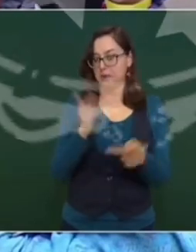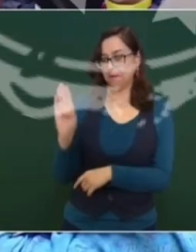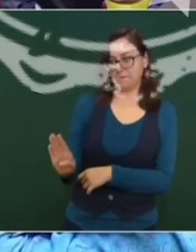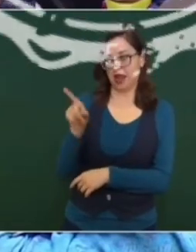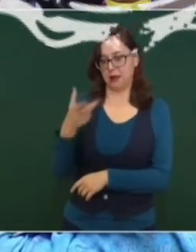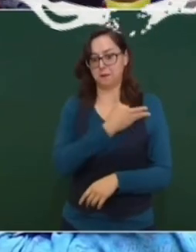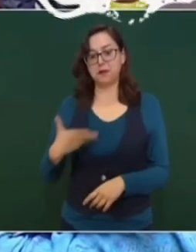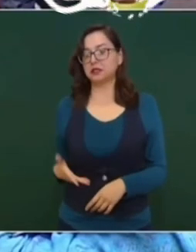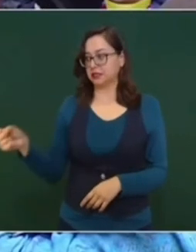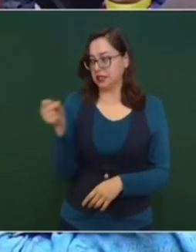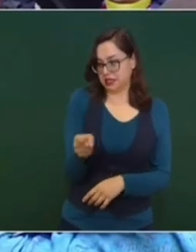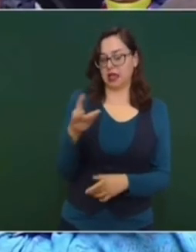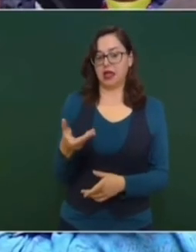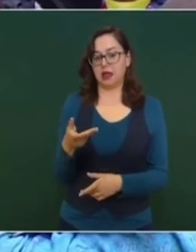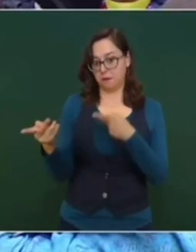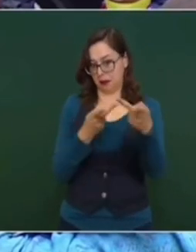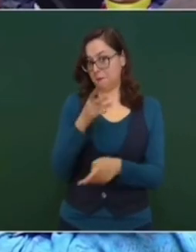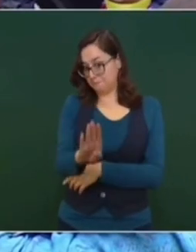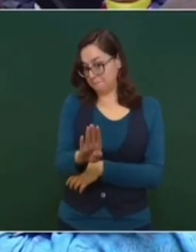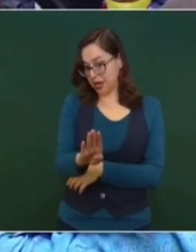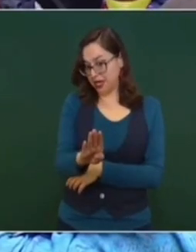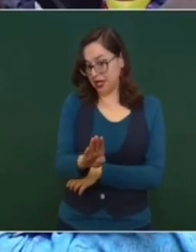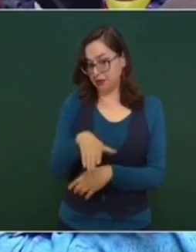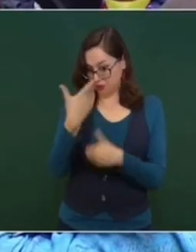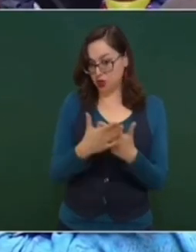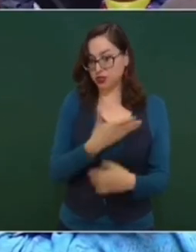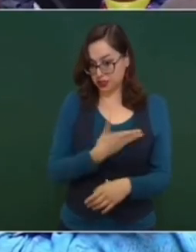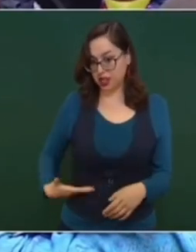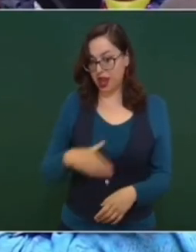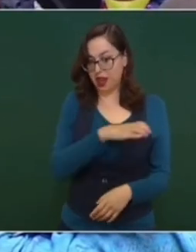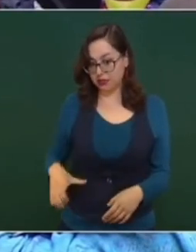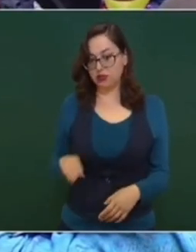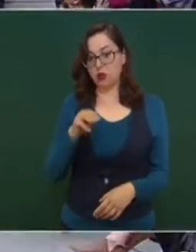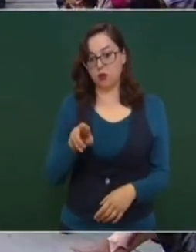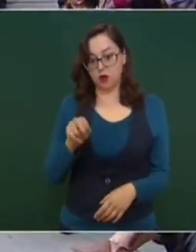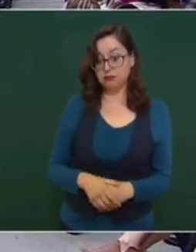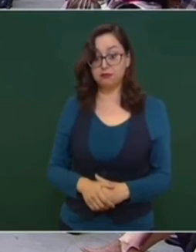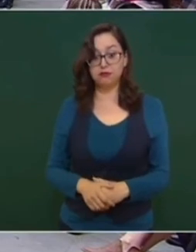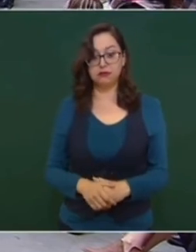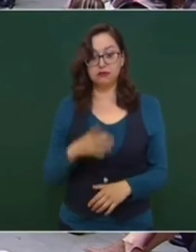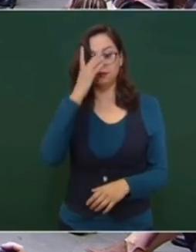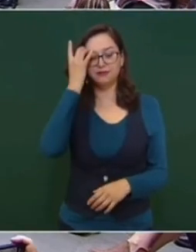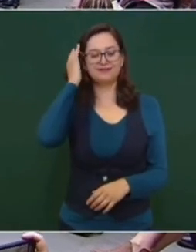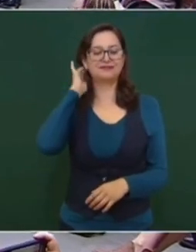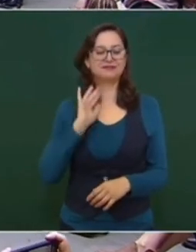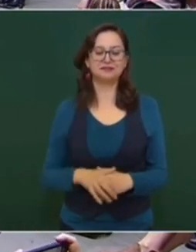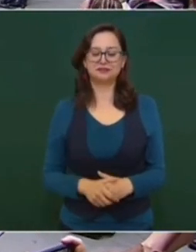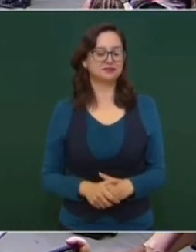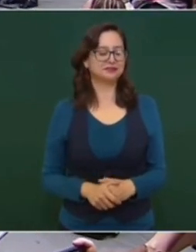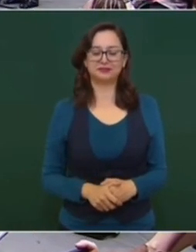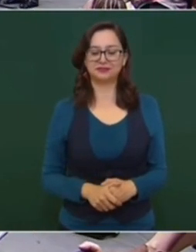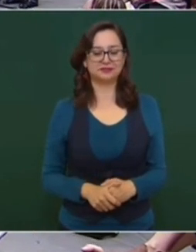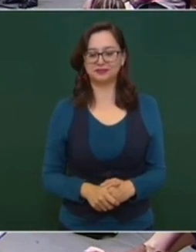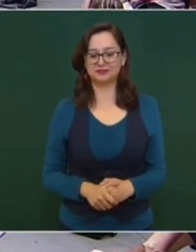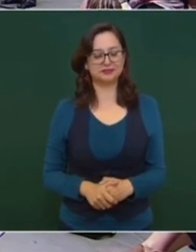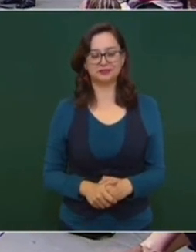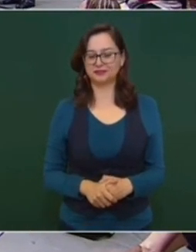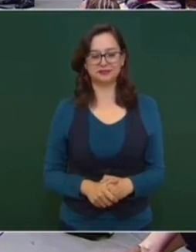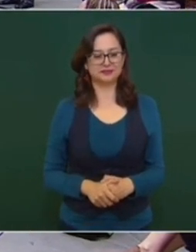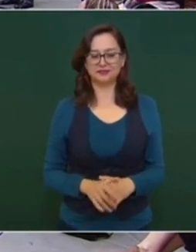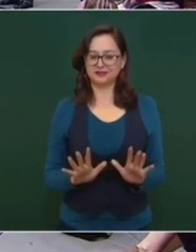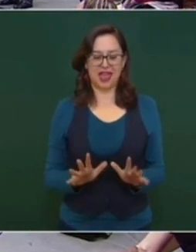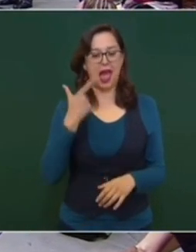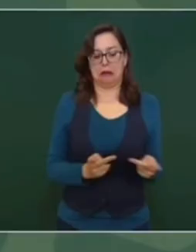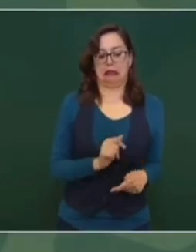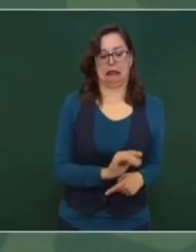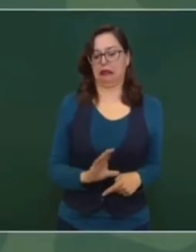¿Es el secretario de Gobernación el plan B para que sea el candidato de Moreno? No, miren, es muy claro. En primer lugar, ya